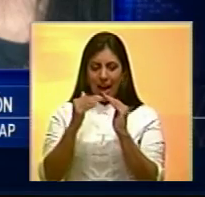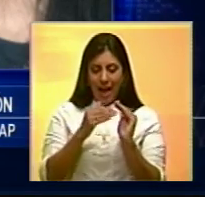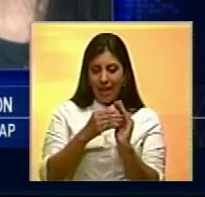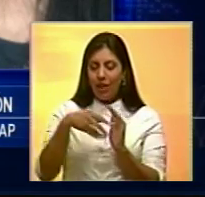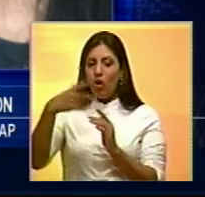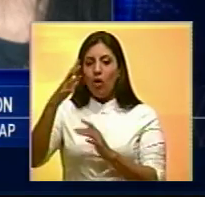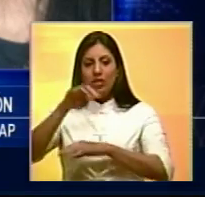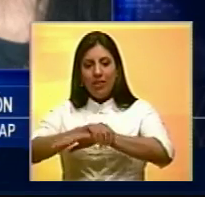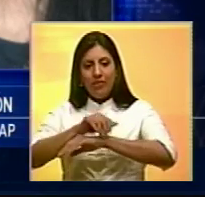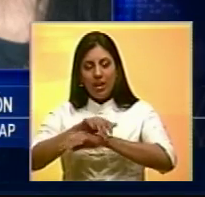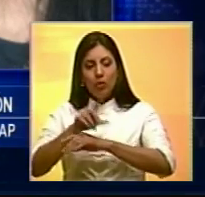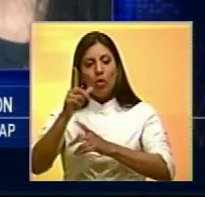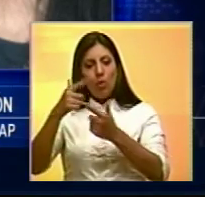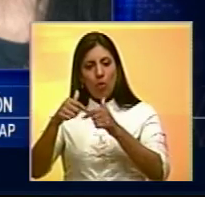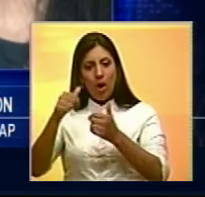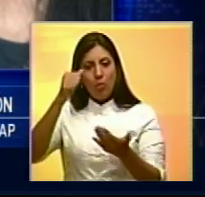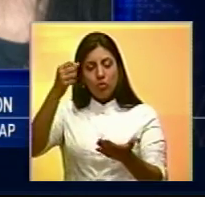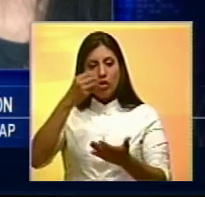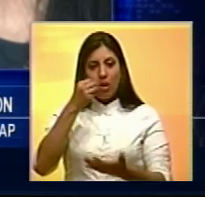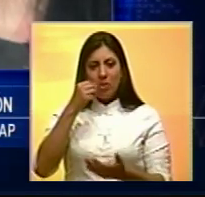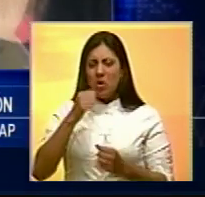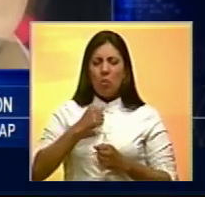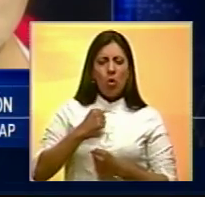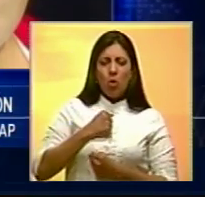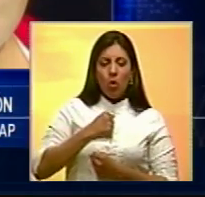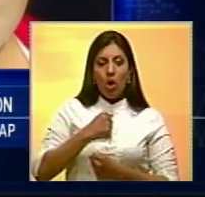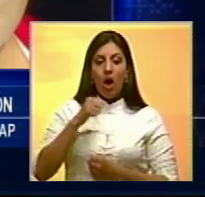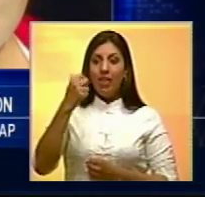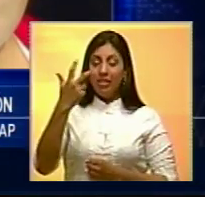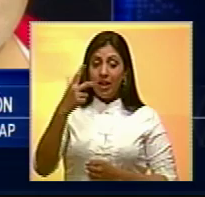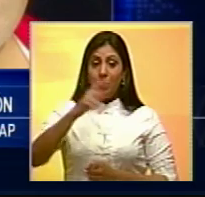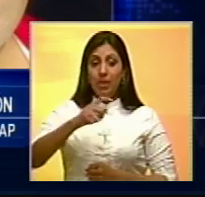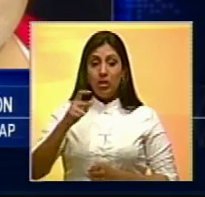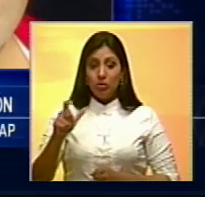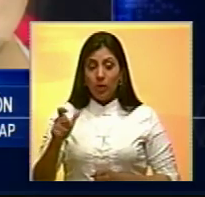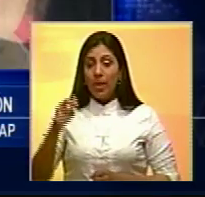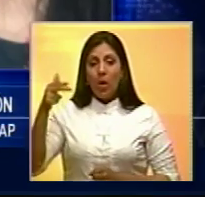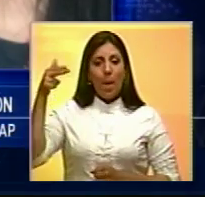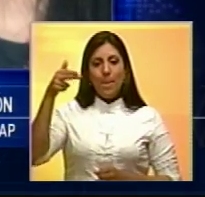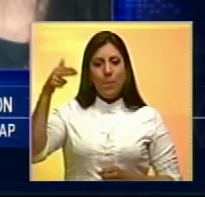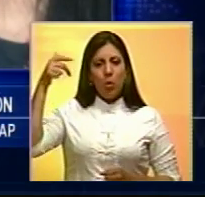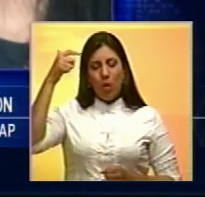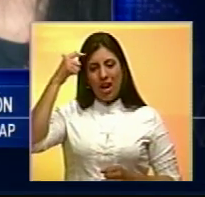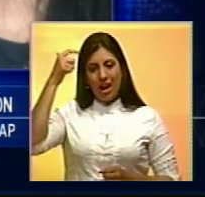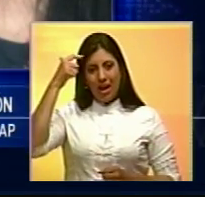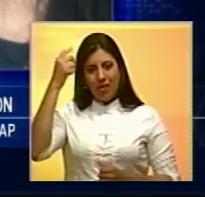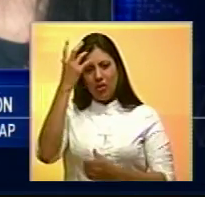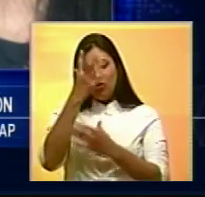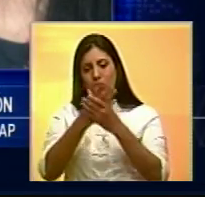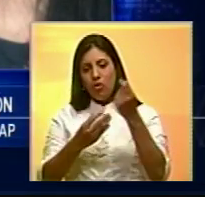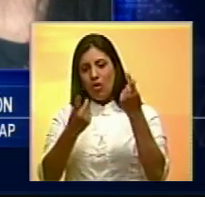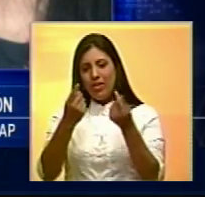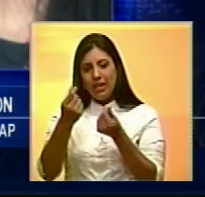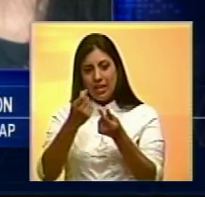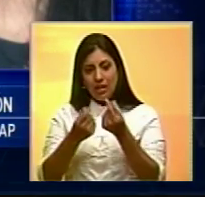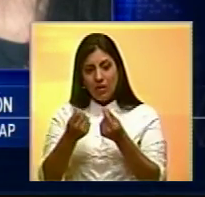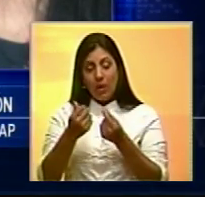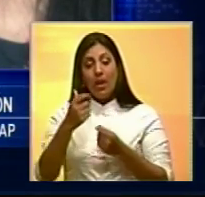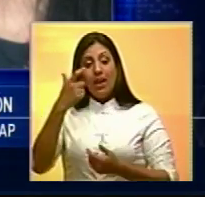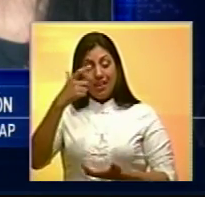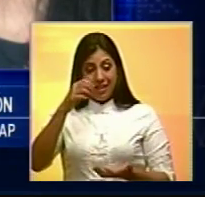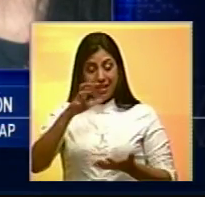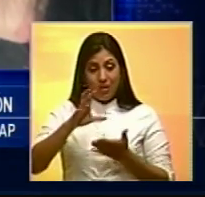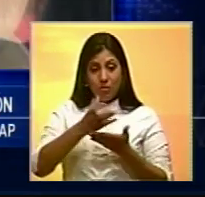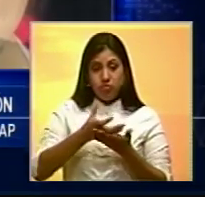a la jefatura del CLAP. Al oponer resistencia, uno de los 3 antisociales le disparó en la cabeza y huyeron con el efectivo. El dinero